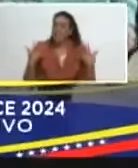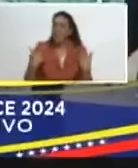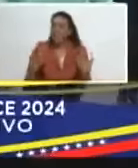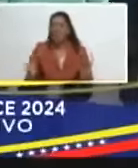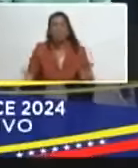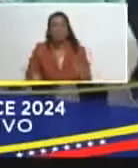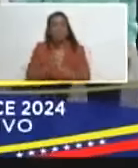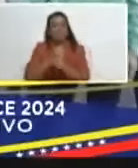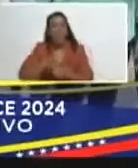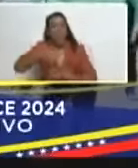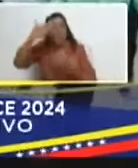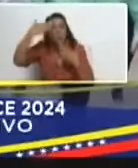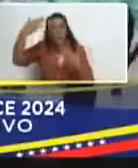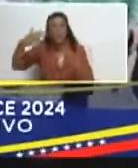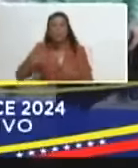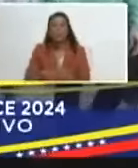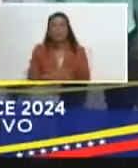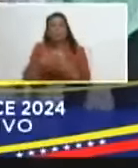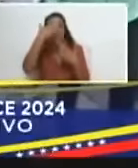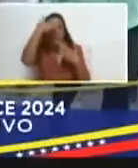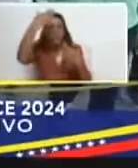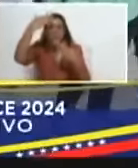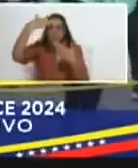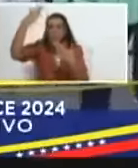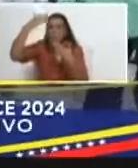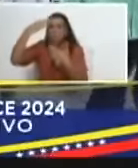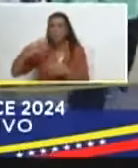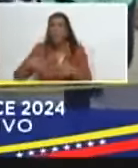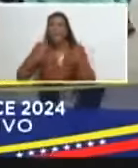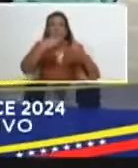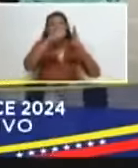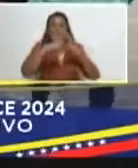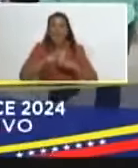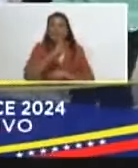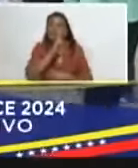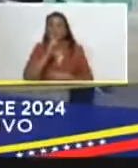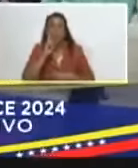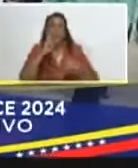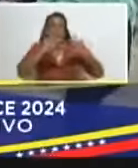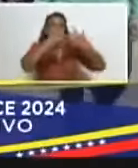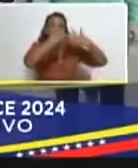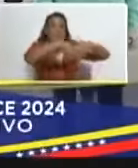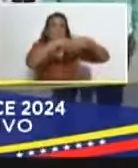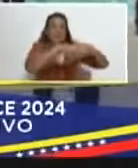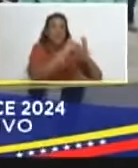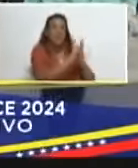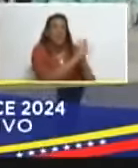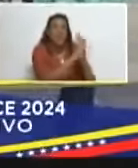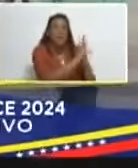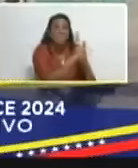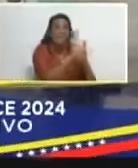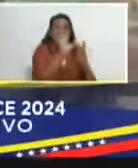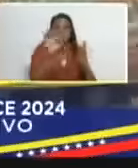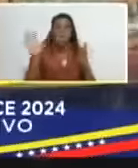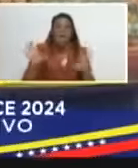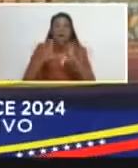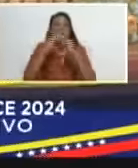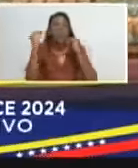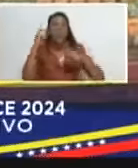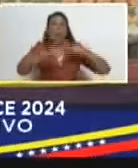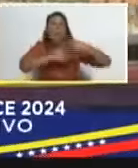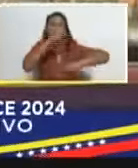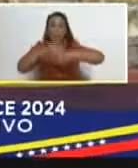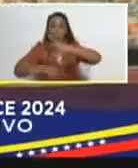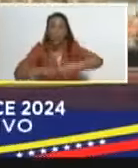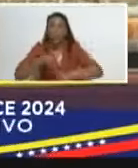Lomo, mi saludo a Puro Lomo, a Proaenca, Ebenezer, Factu, los productores de Venezuela,